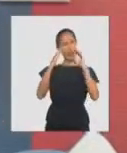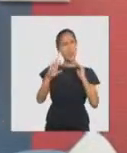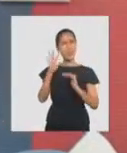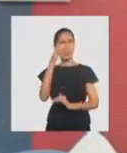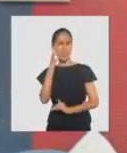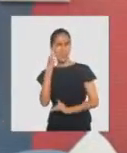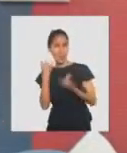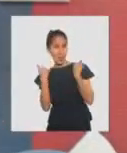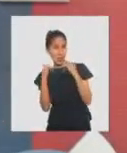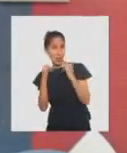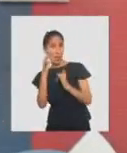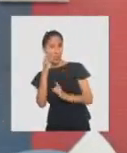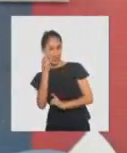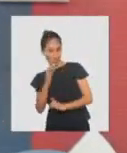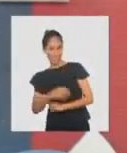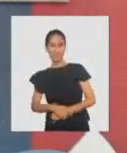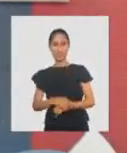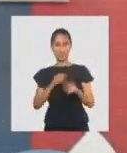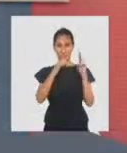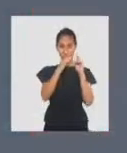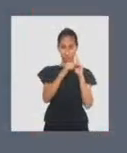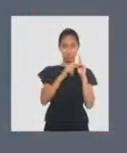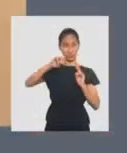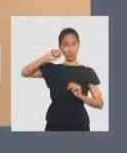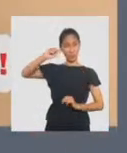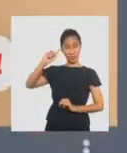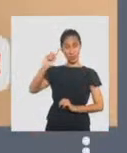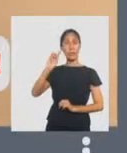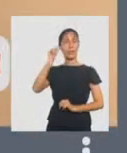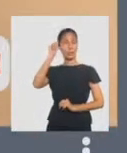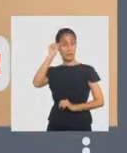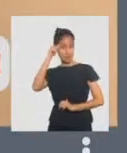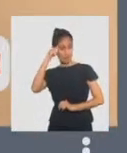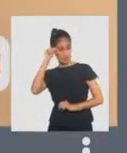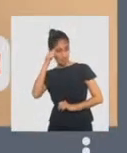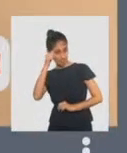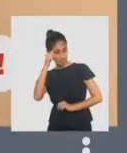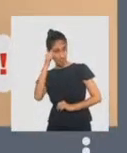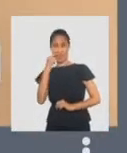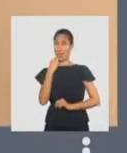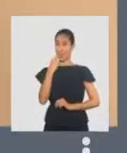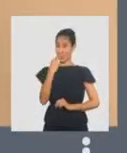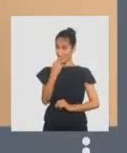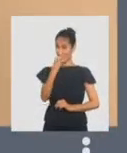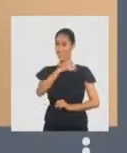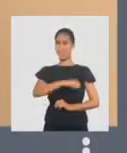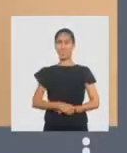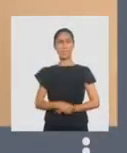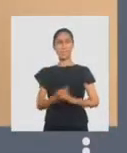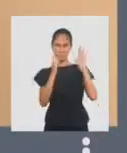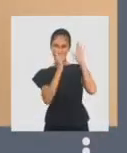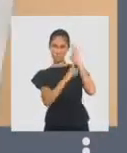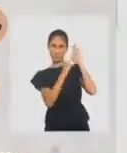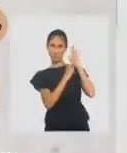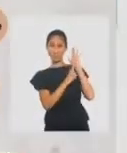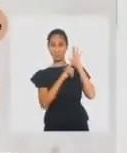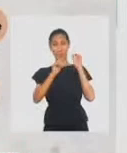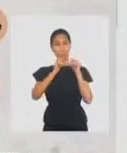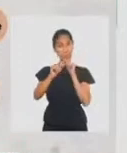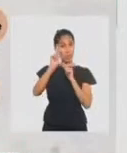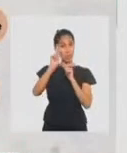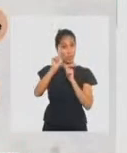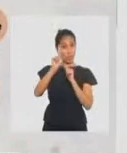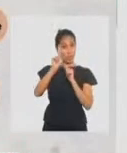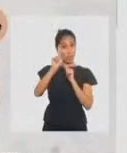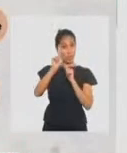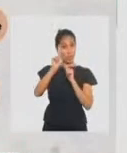casa y descifrar los retos de Sarina e Iyari. Remember and say it. Match the picture with the phrases.